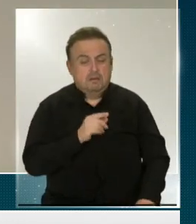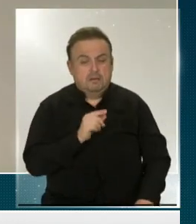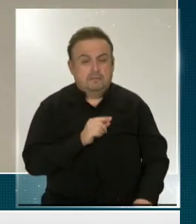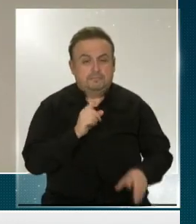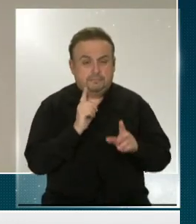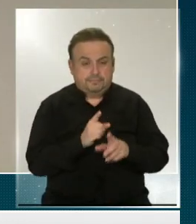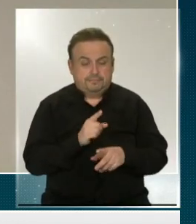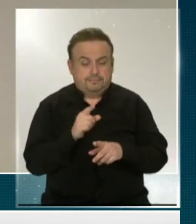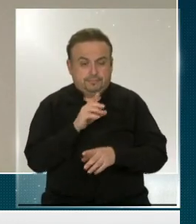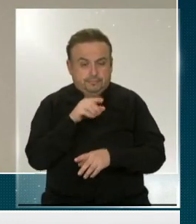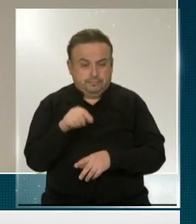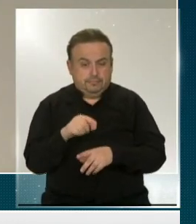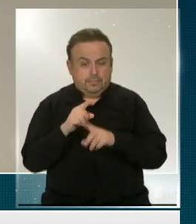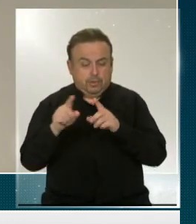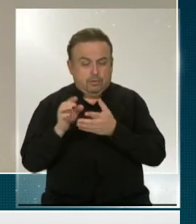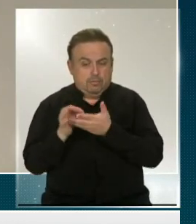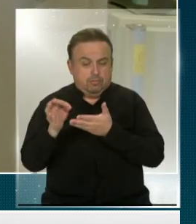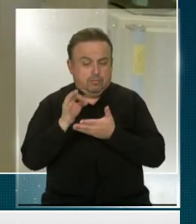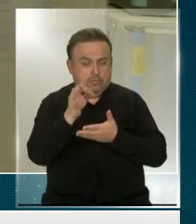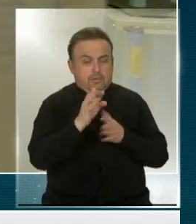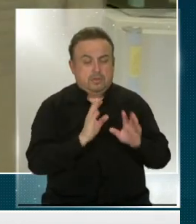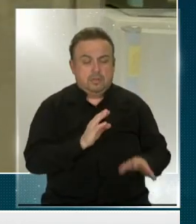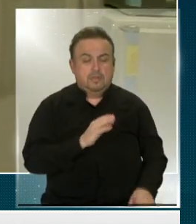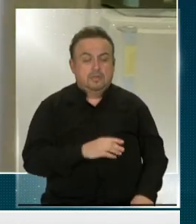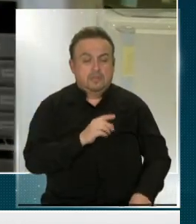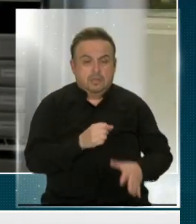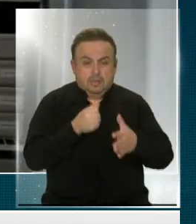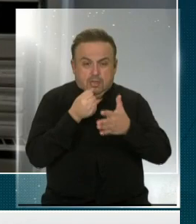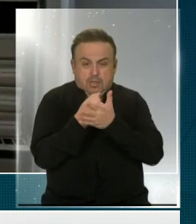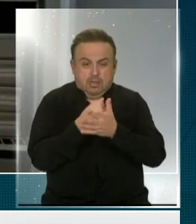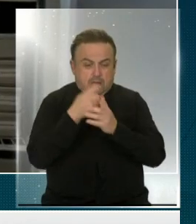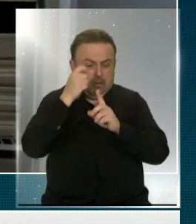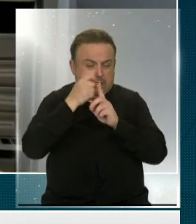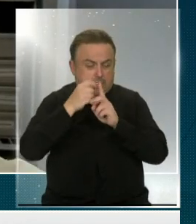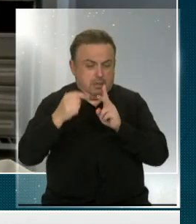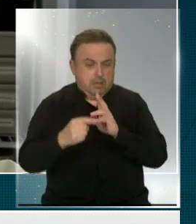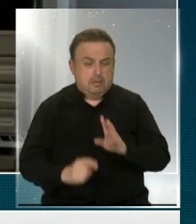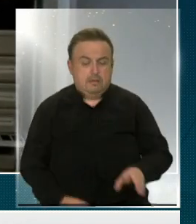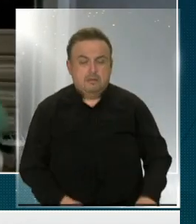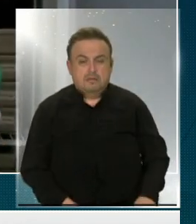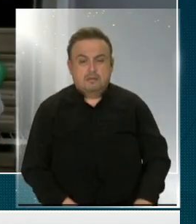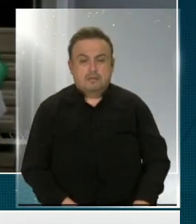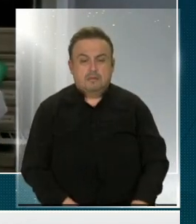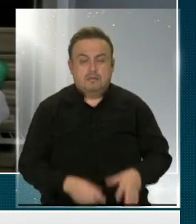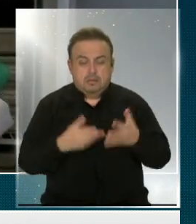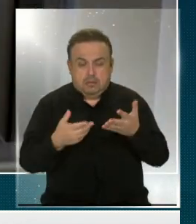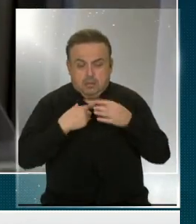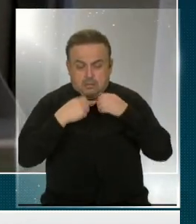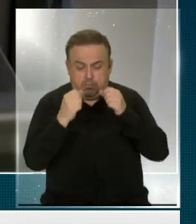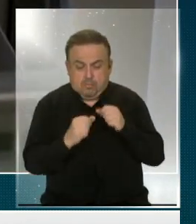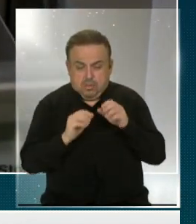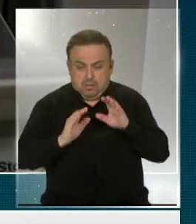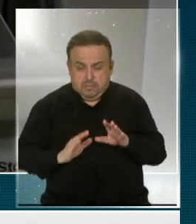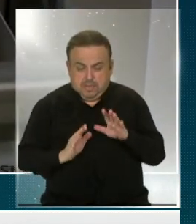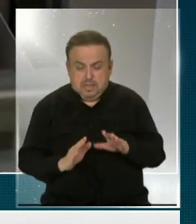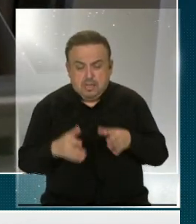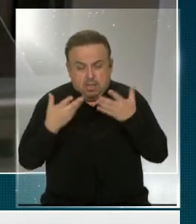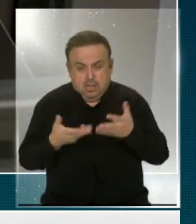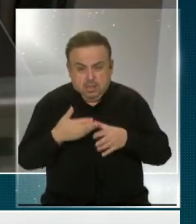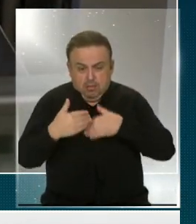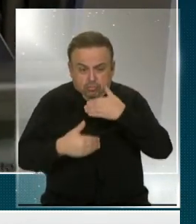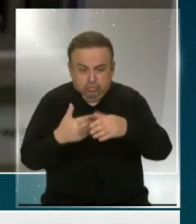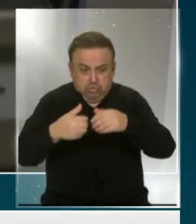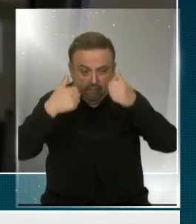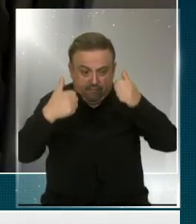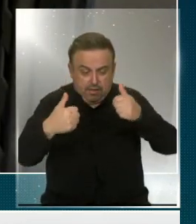avanza a estas otras poblaciones todo esto estamos hablando el plazo de pocos meses para que también alguna esperaría si todo anda bien